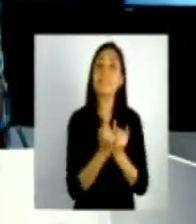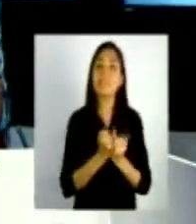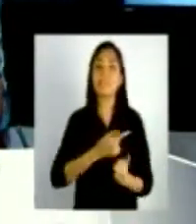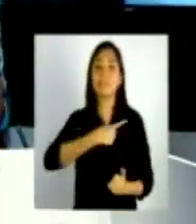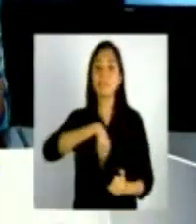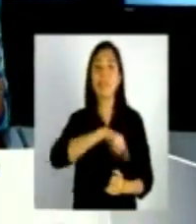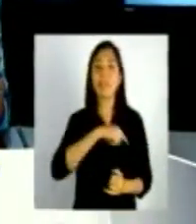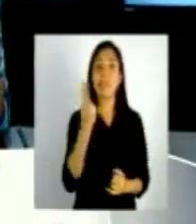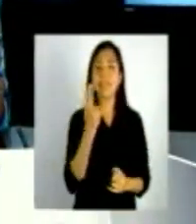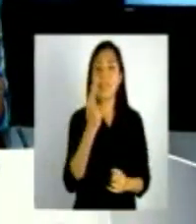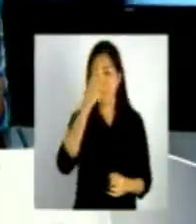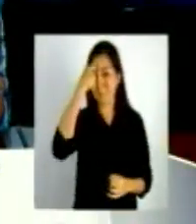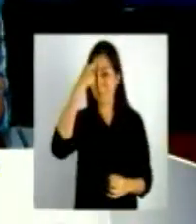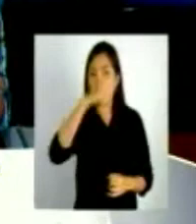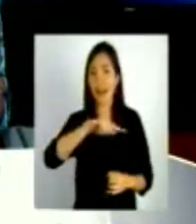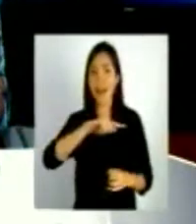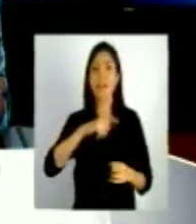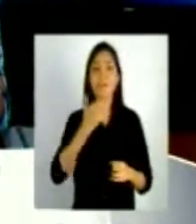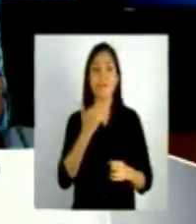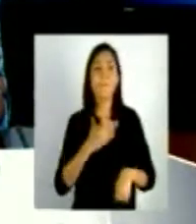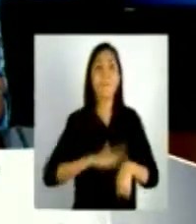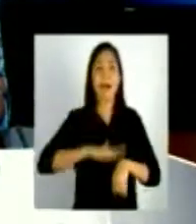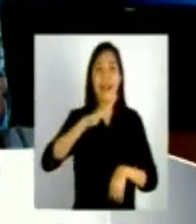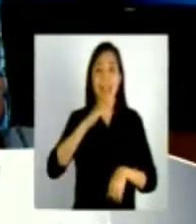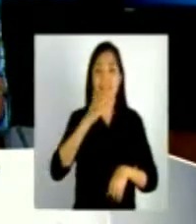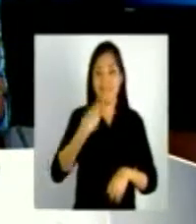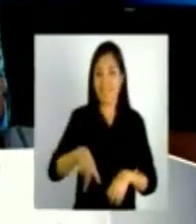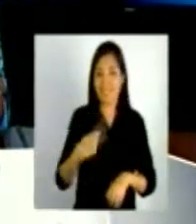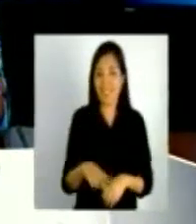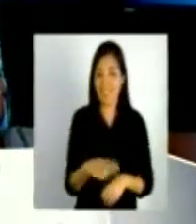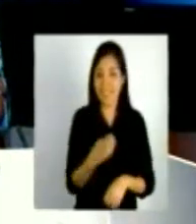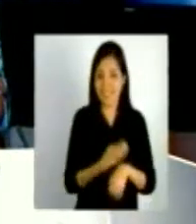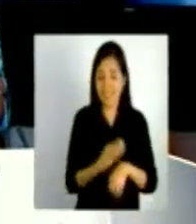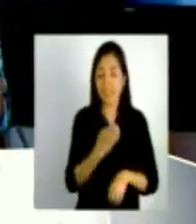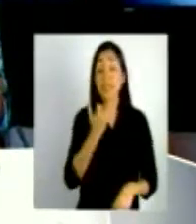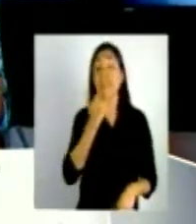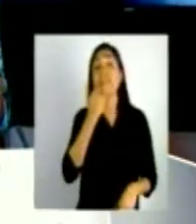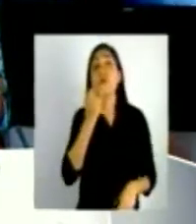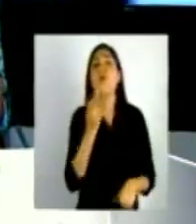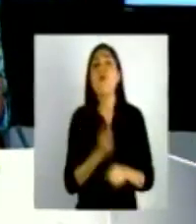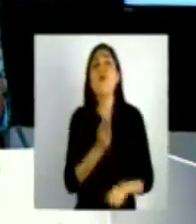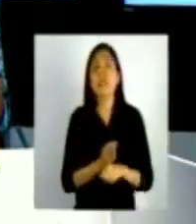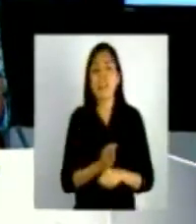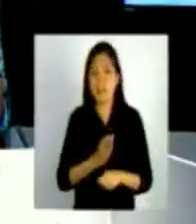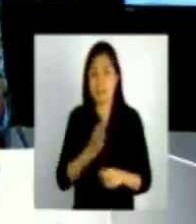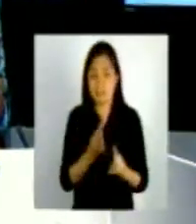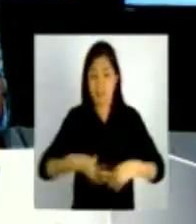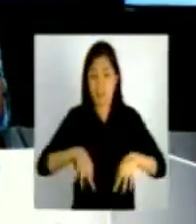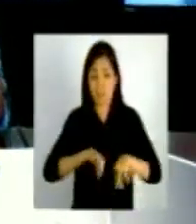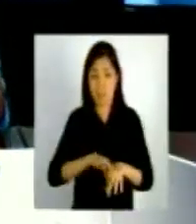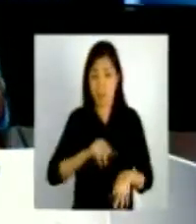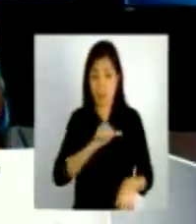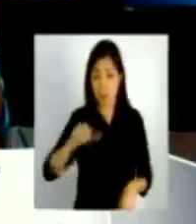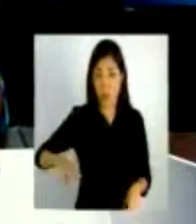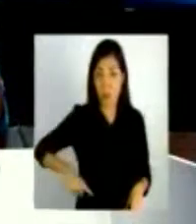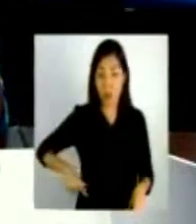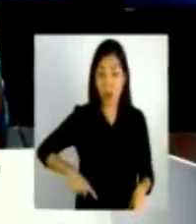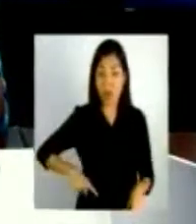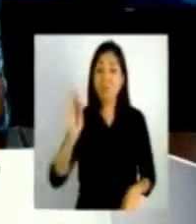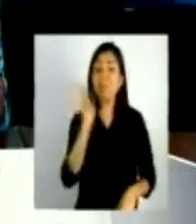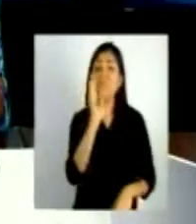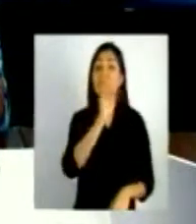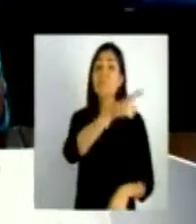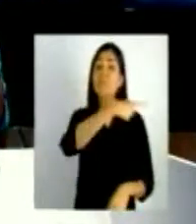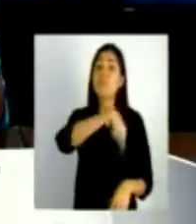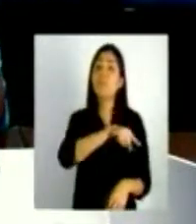necesitamos desarrollar nuestra economía. Pero sí es importante que hablemos de que mientras que el gobierno siga con